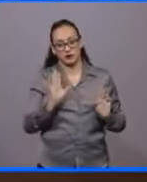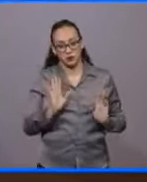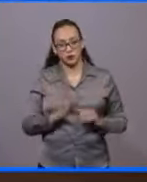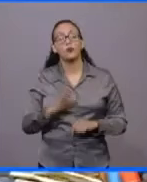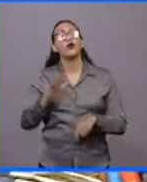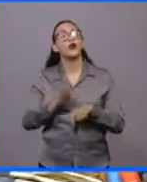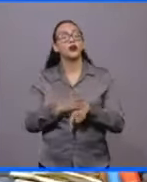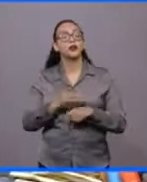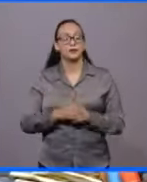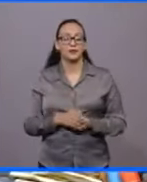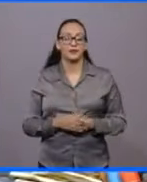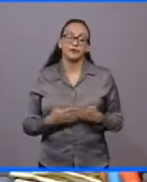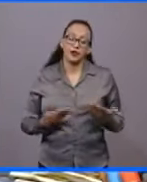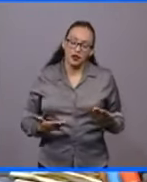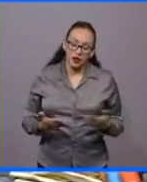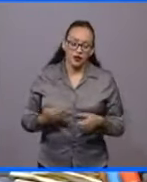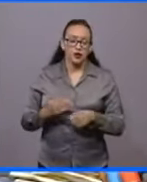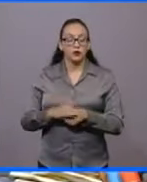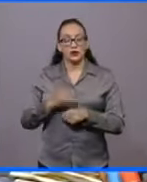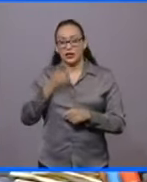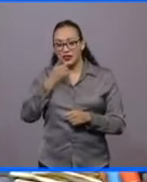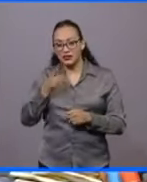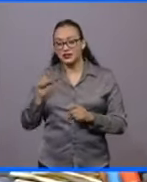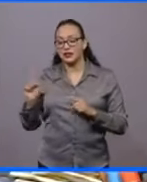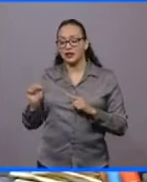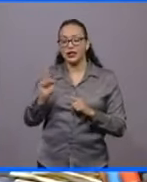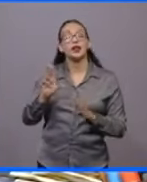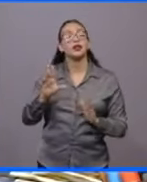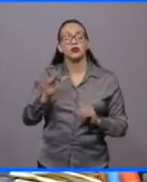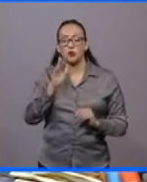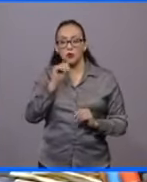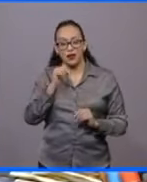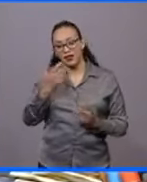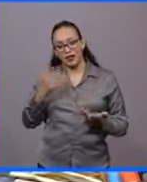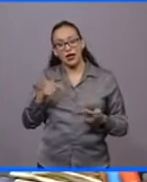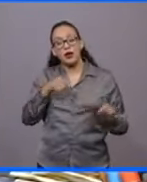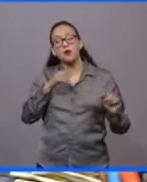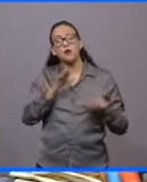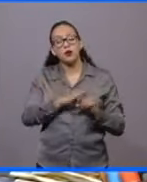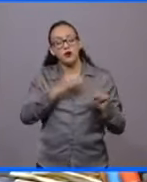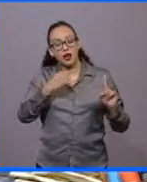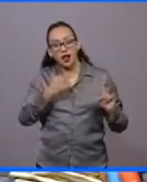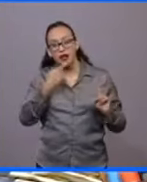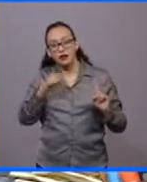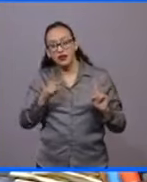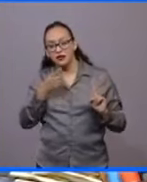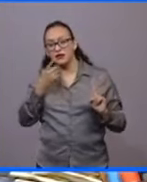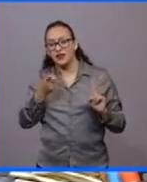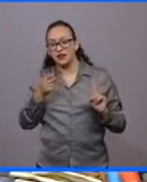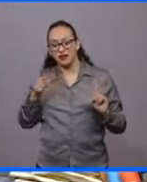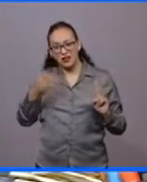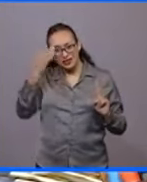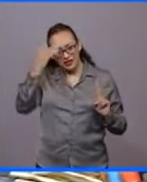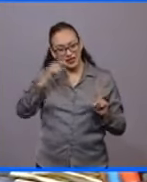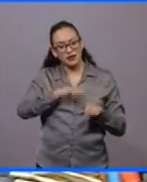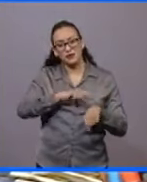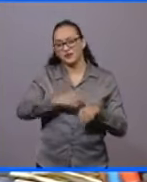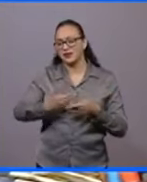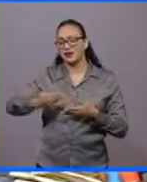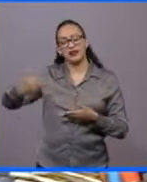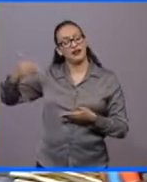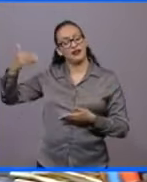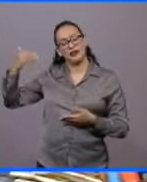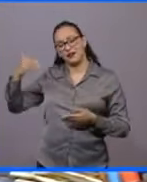improcedente porque se actualiza la hipótesis de irreparabilidad del acto reclamado por haberse cometido en una etapa anterior al